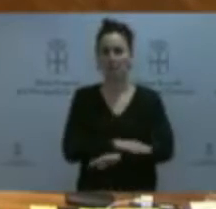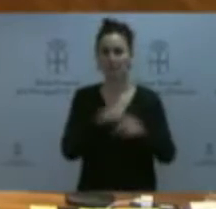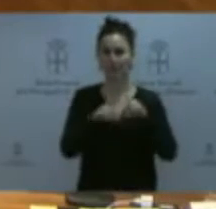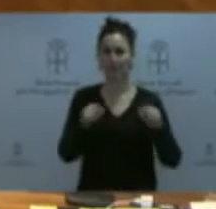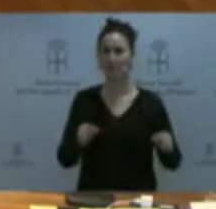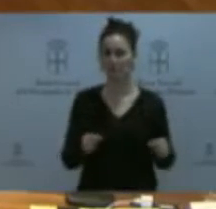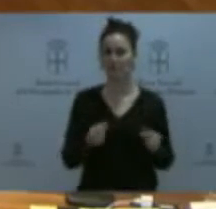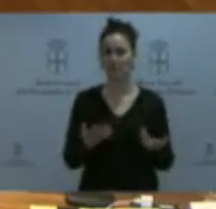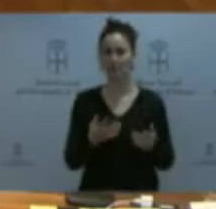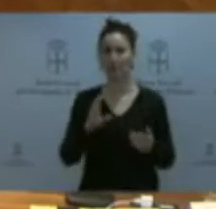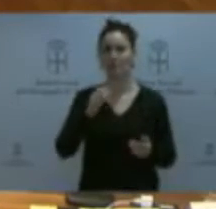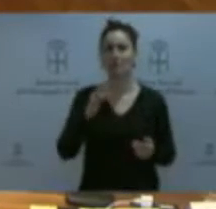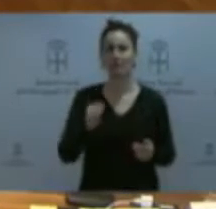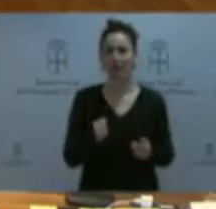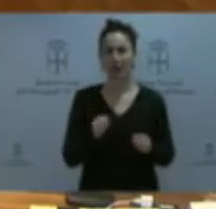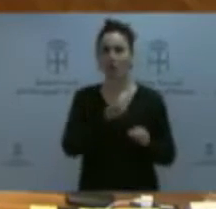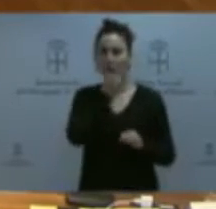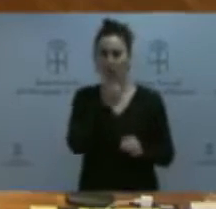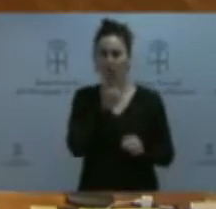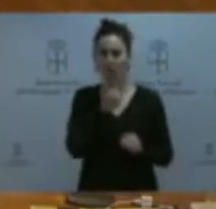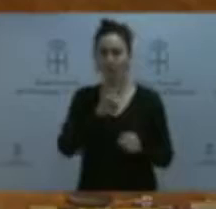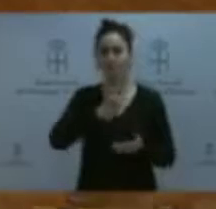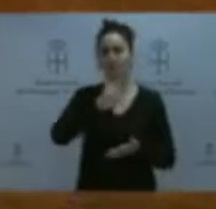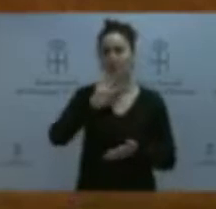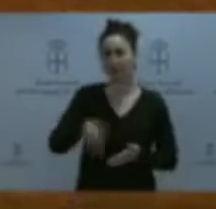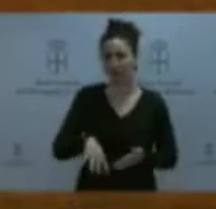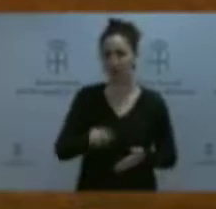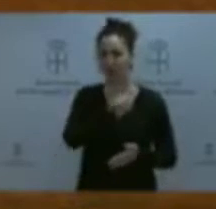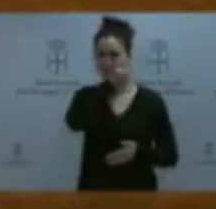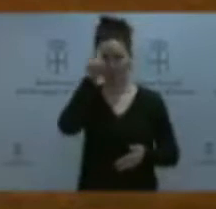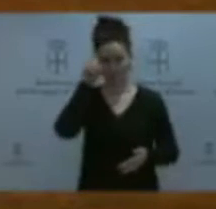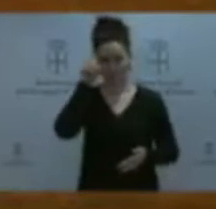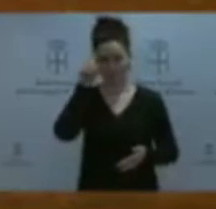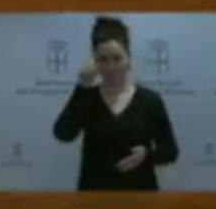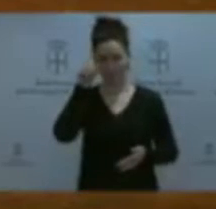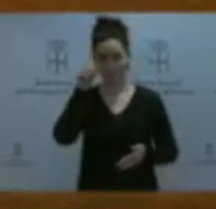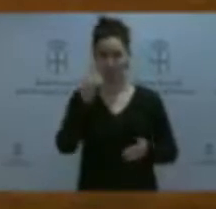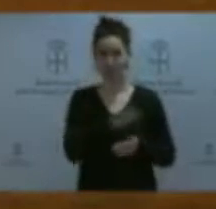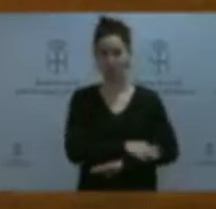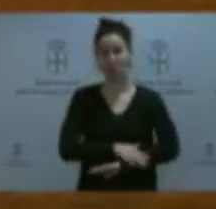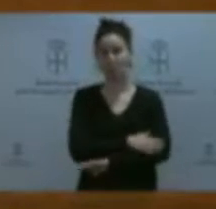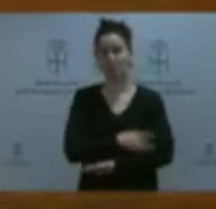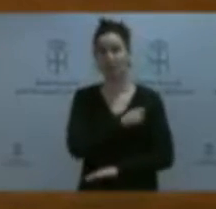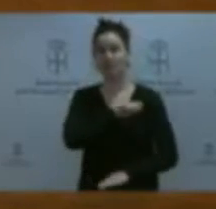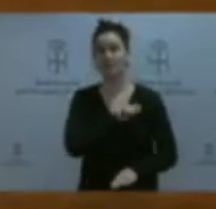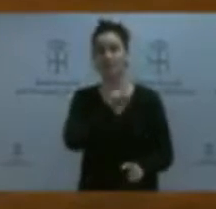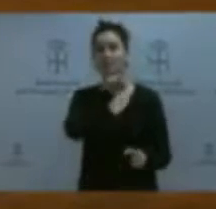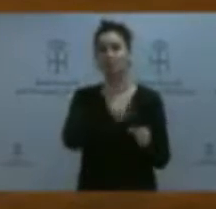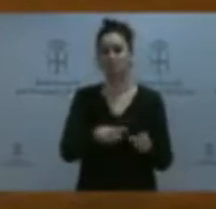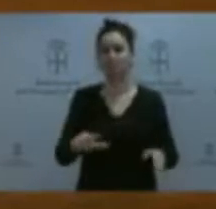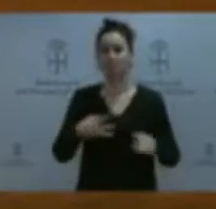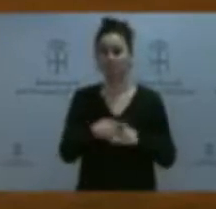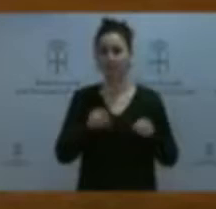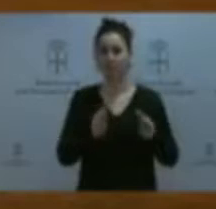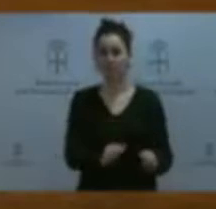el de Barcelona, en el de Madrid, el Gobierno del Estado participa directamente de la gestión ordinaria del transporte,